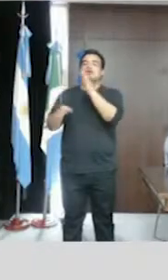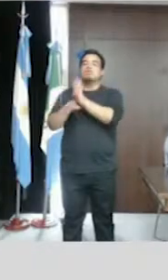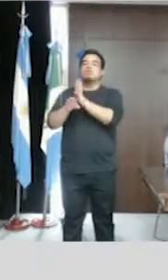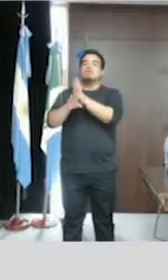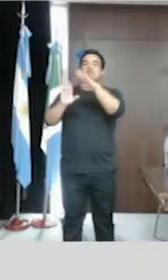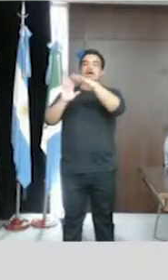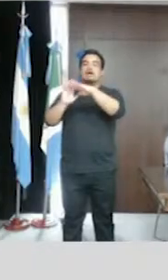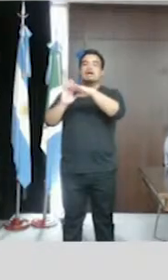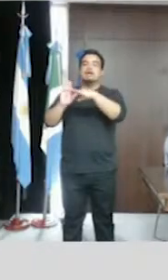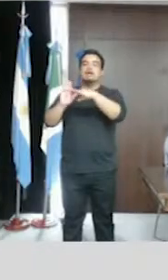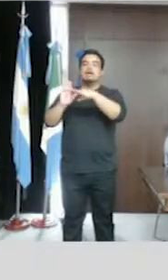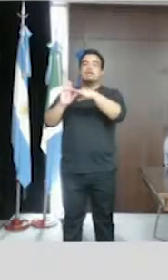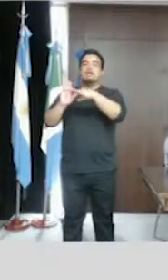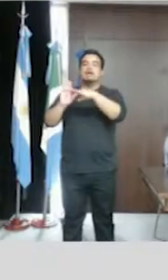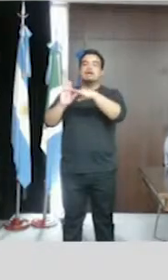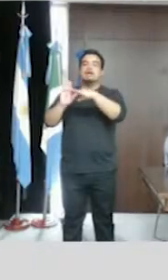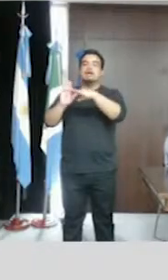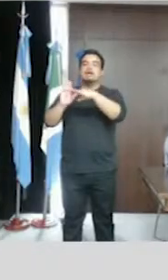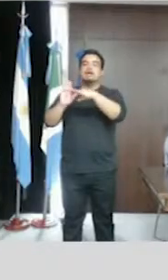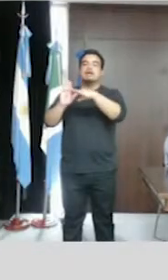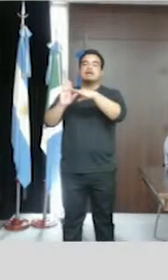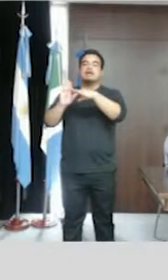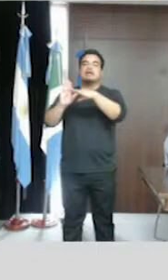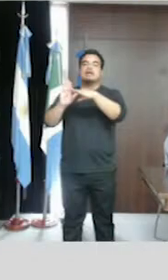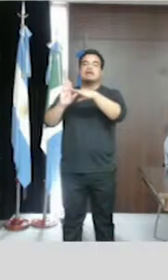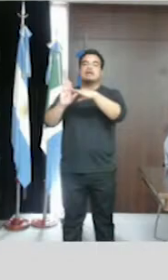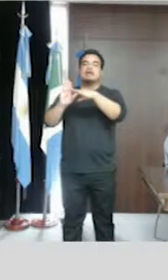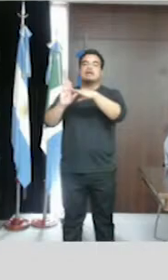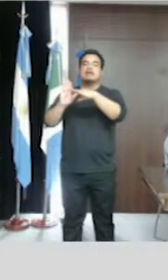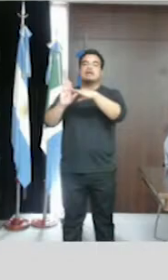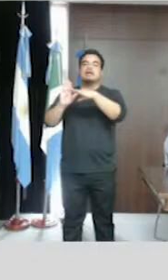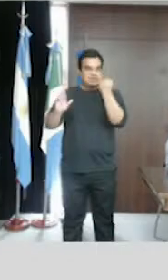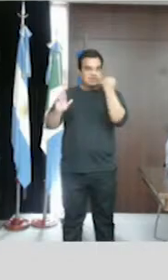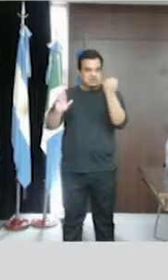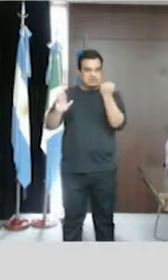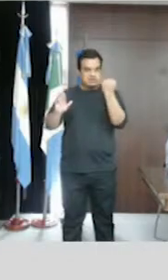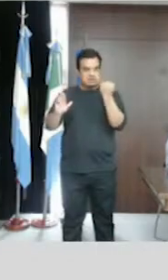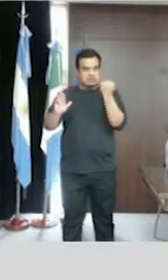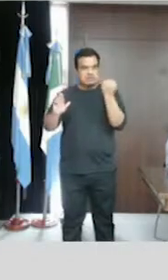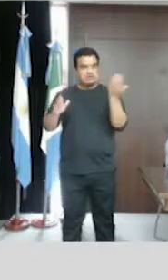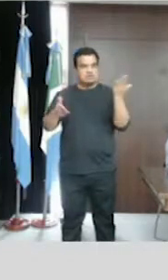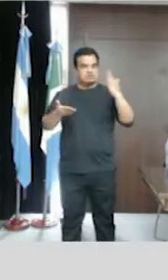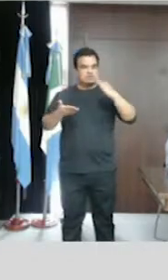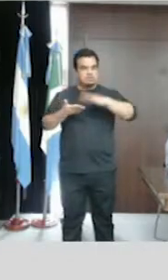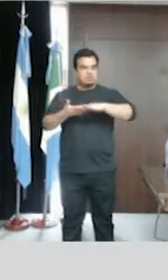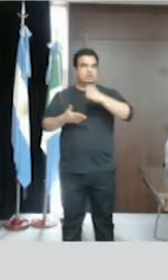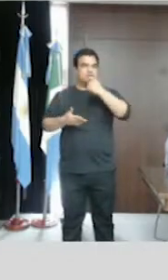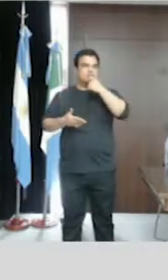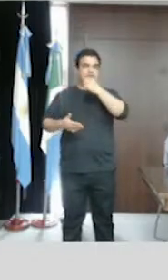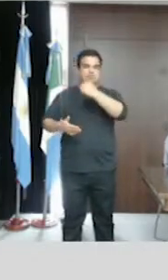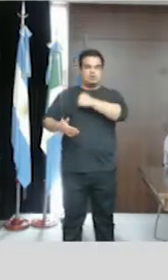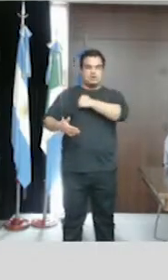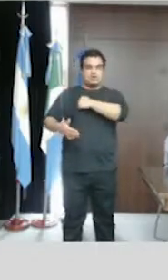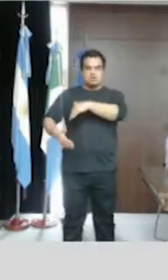Y este es un detalle más que importante. Y no estoy hablando de la religiosidad,